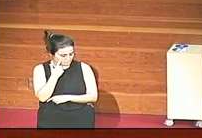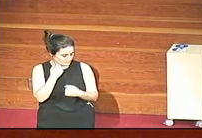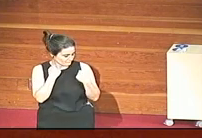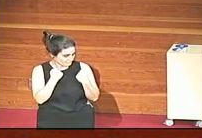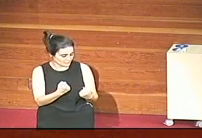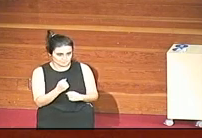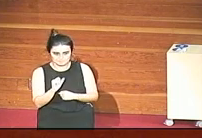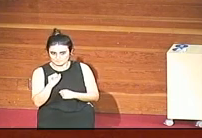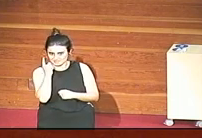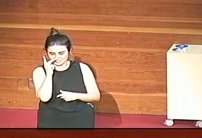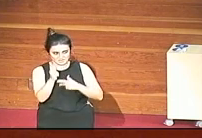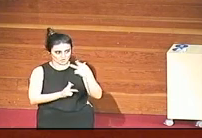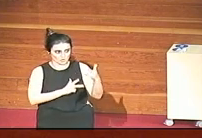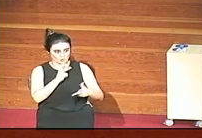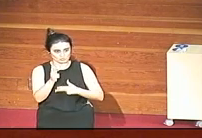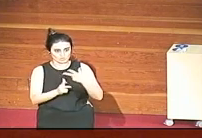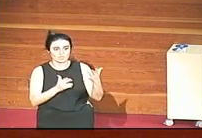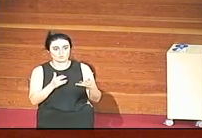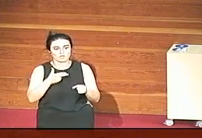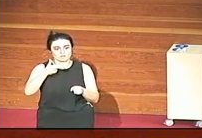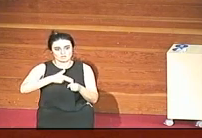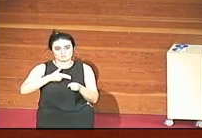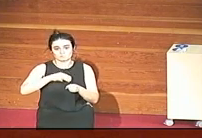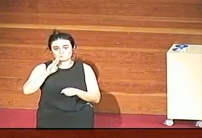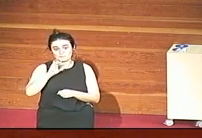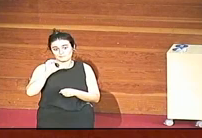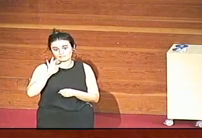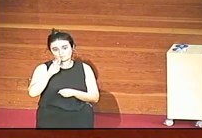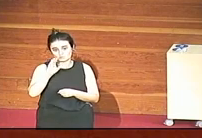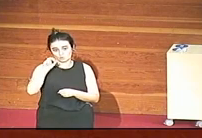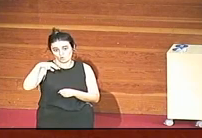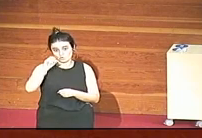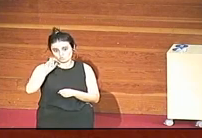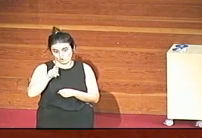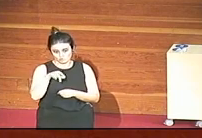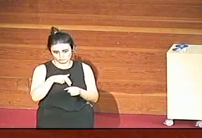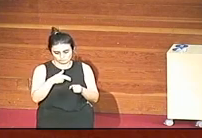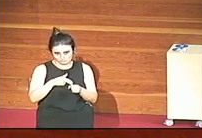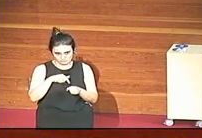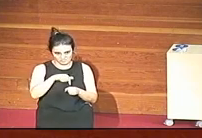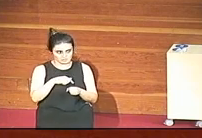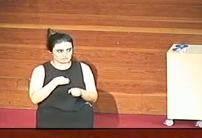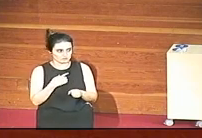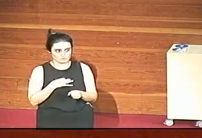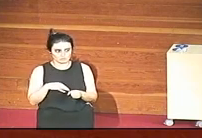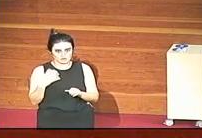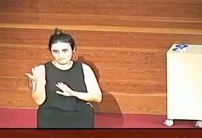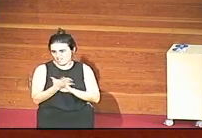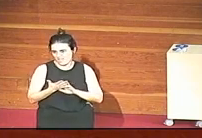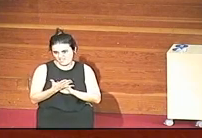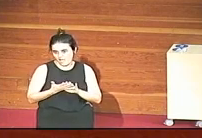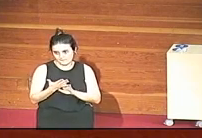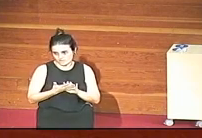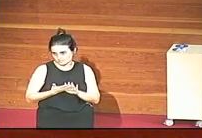que existe en euskadi que es la refinería de petronor y qué bueno podríamos estar aquí hablando de yo por lo menos podría estar aquí hablando